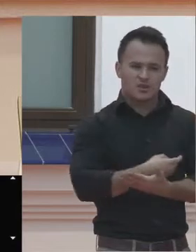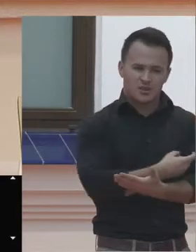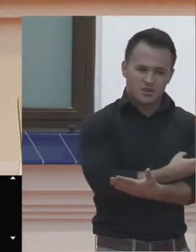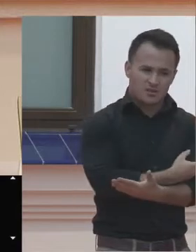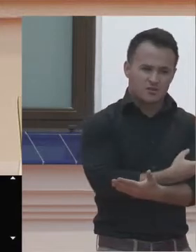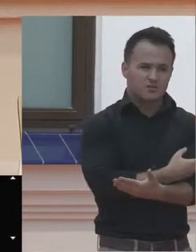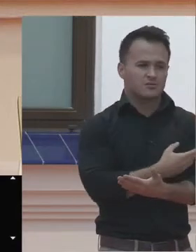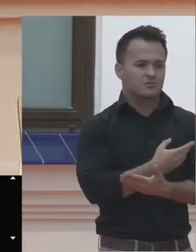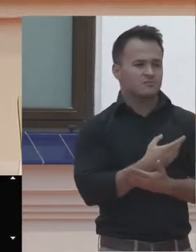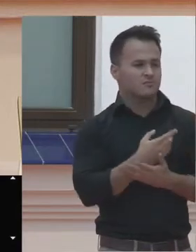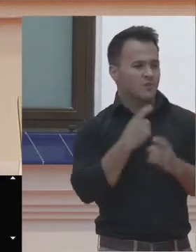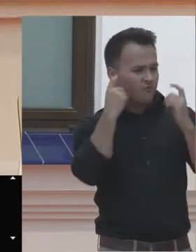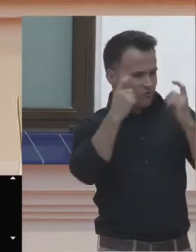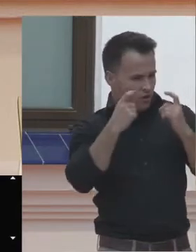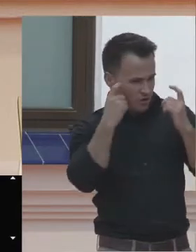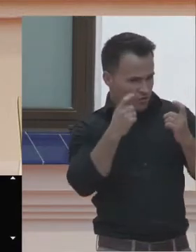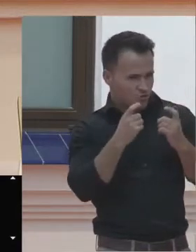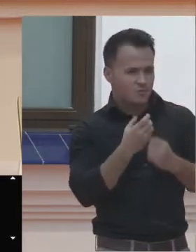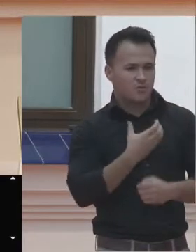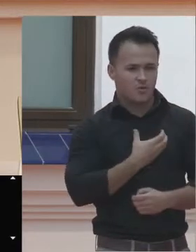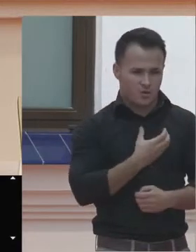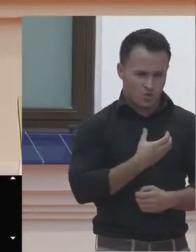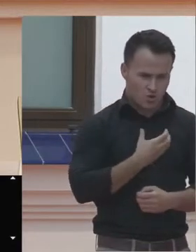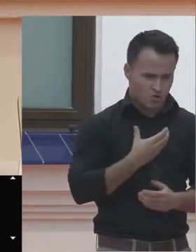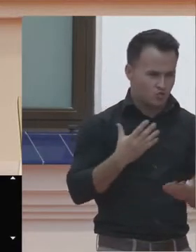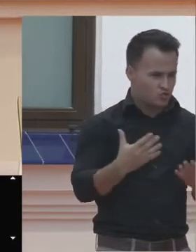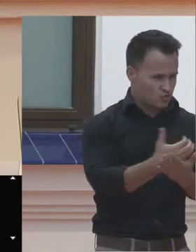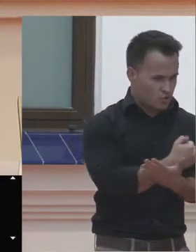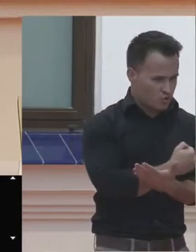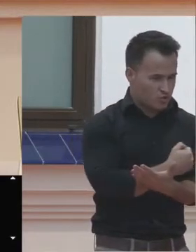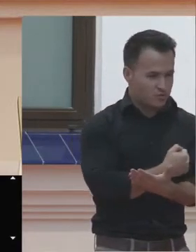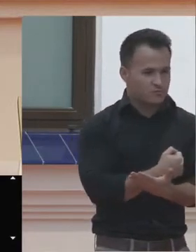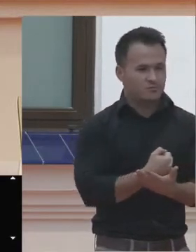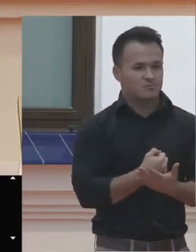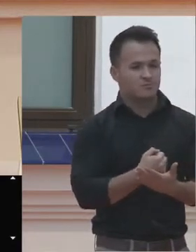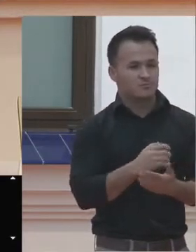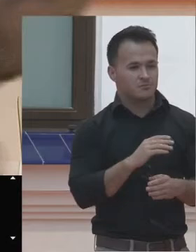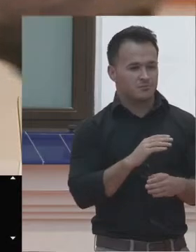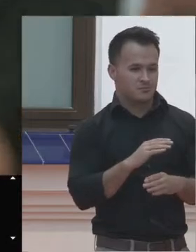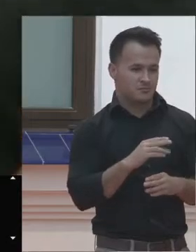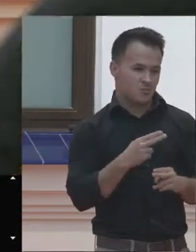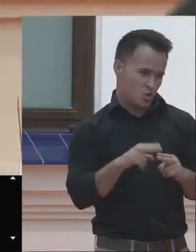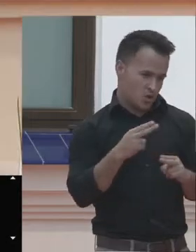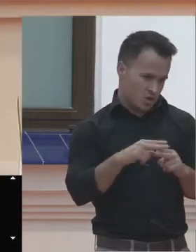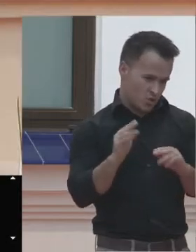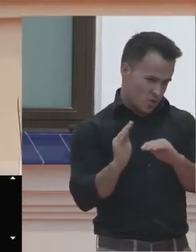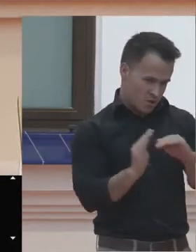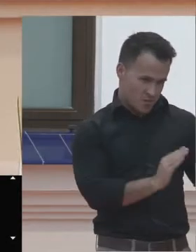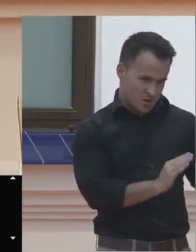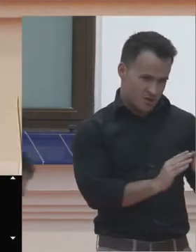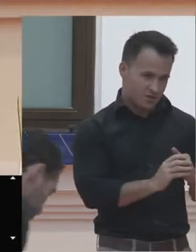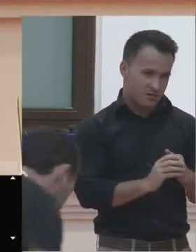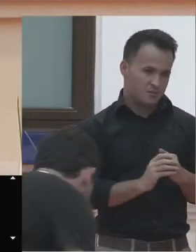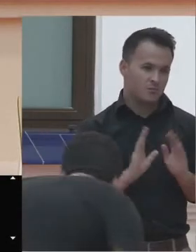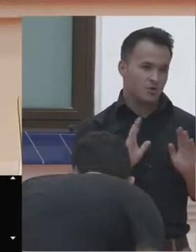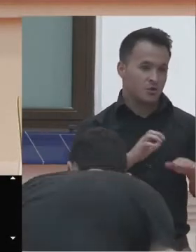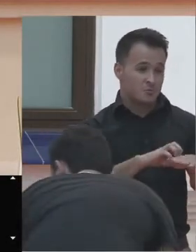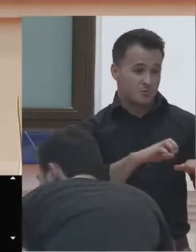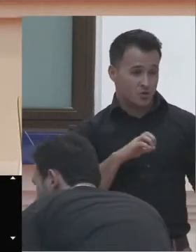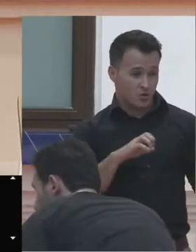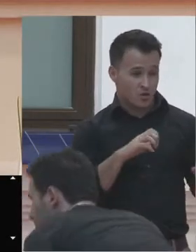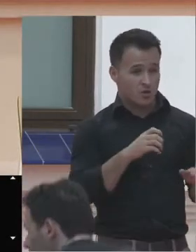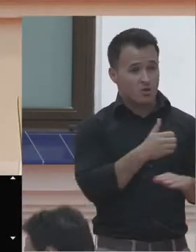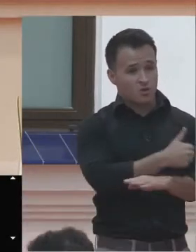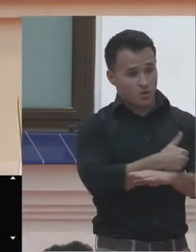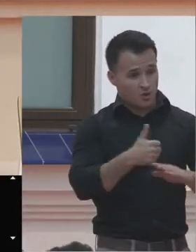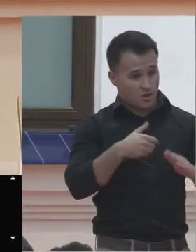Renfe, todo el esfuerzo que hacen los ayuntamientos, todos, del color que sean, para tener una flota de autobuses accesibles, la mayoría de los